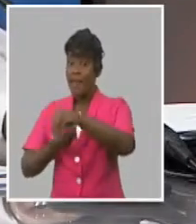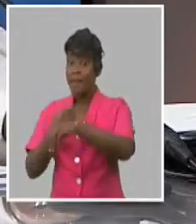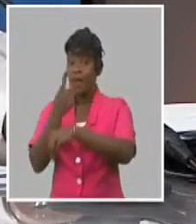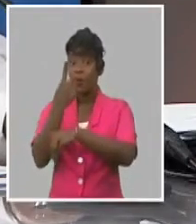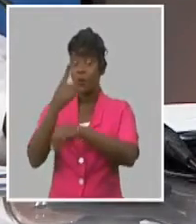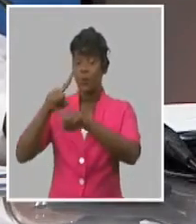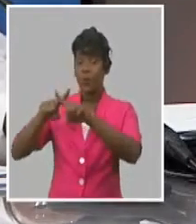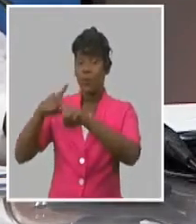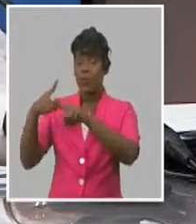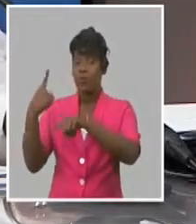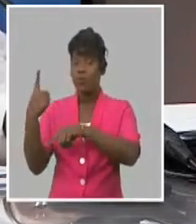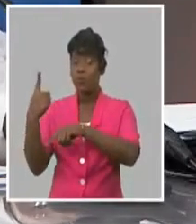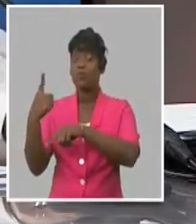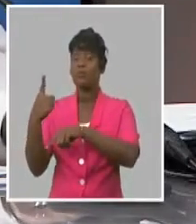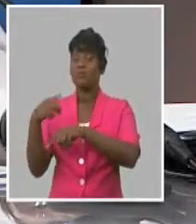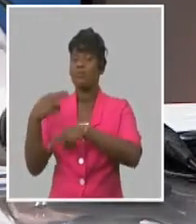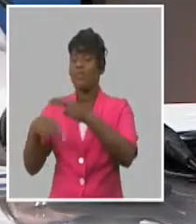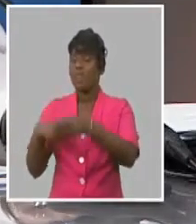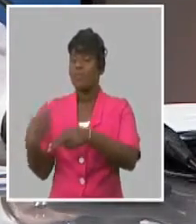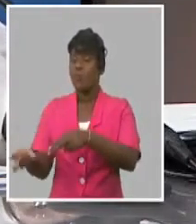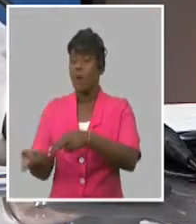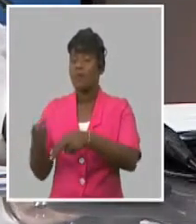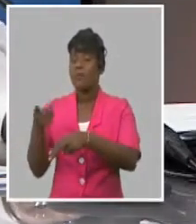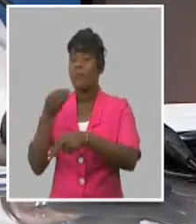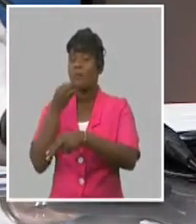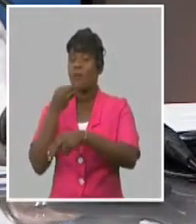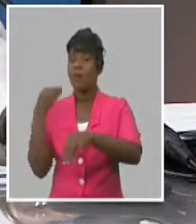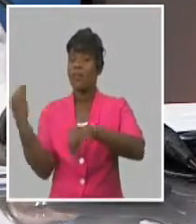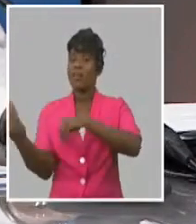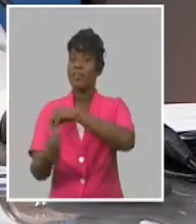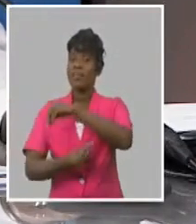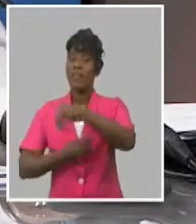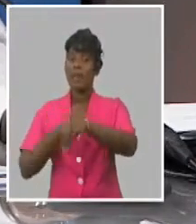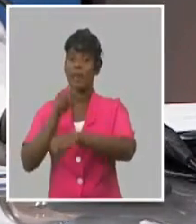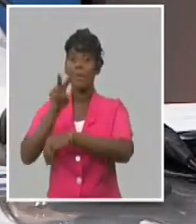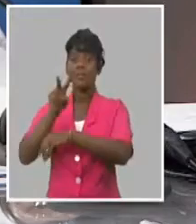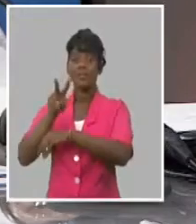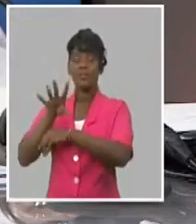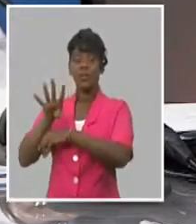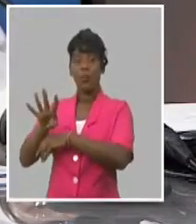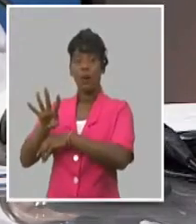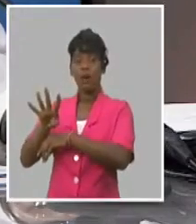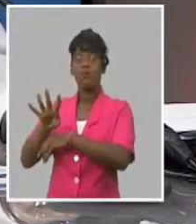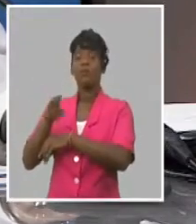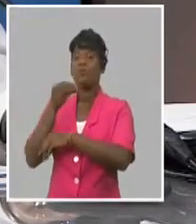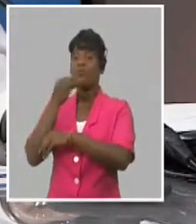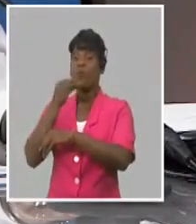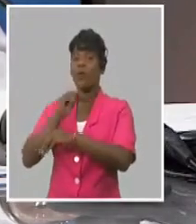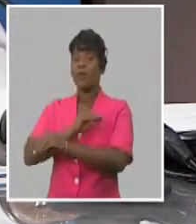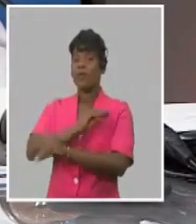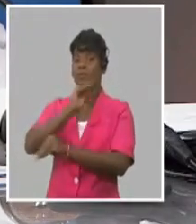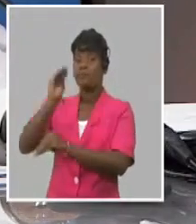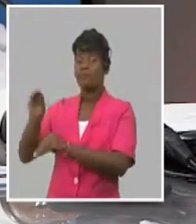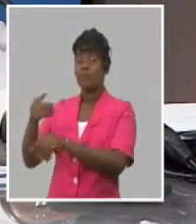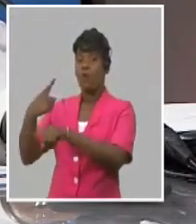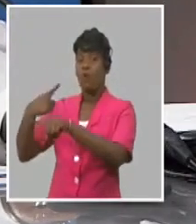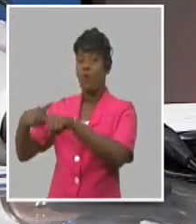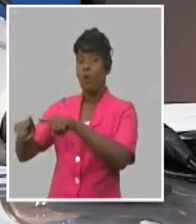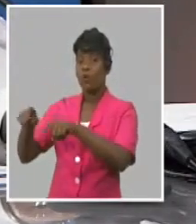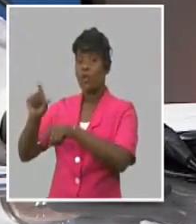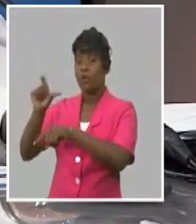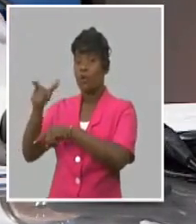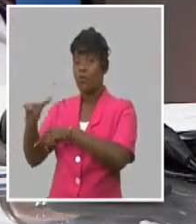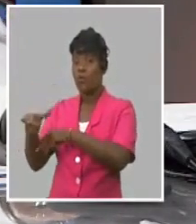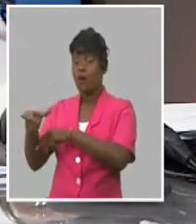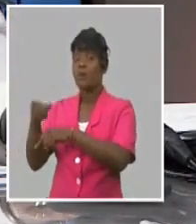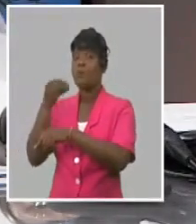cadeca, coge los 20.000 CUC, los cambia en cadeca por 24, los pone en la cuenta en pesos y le paga